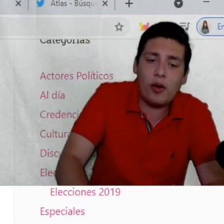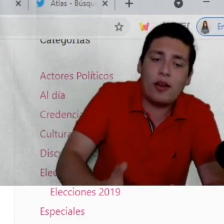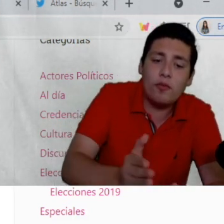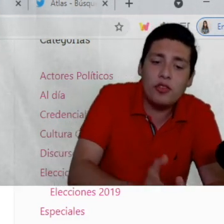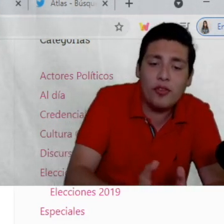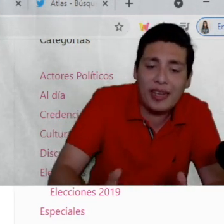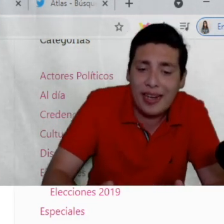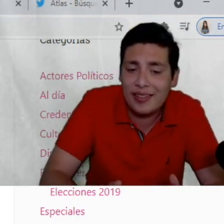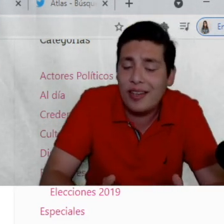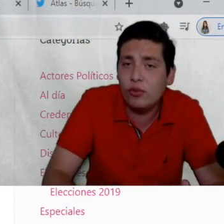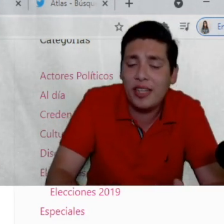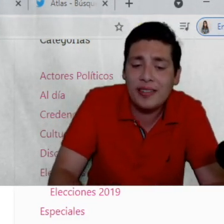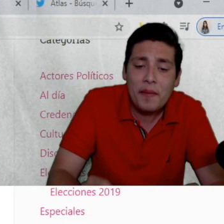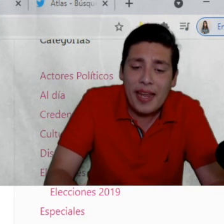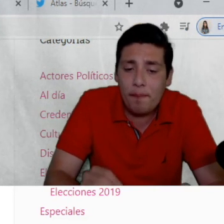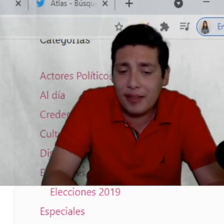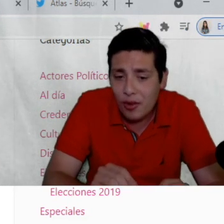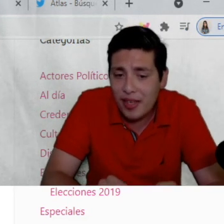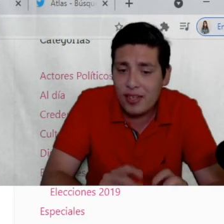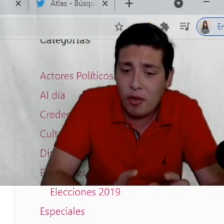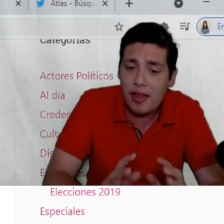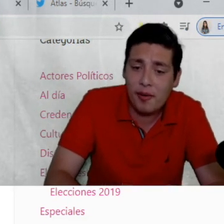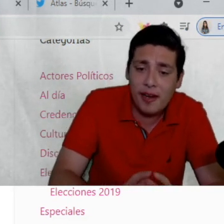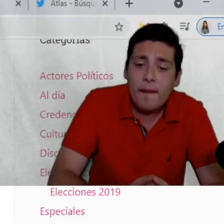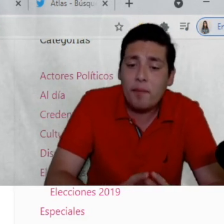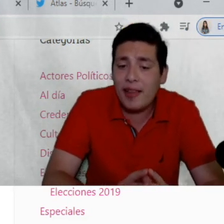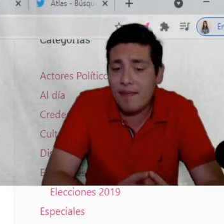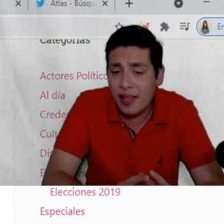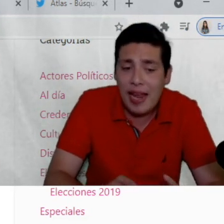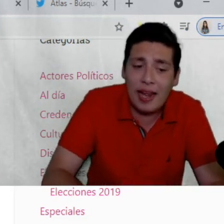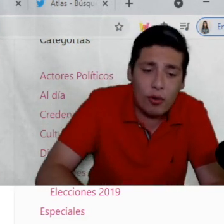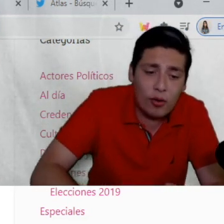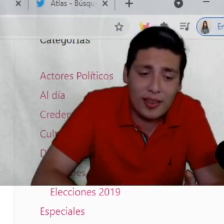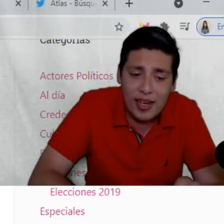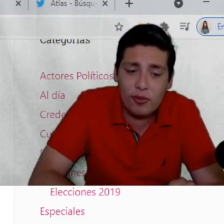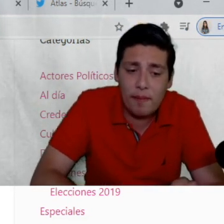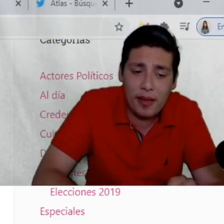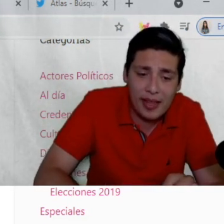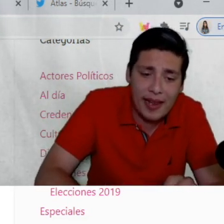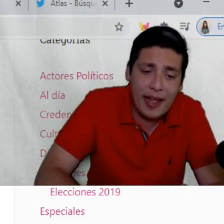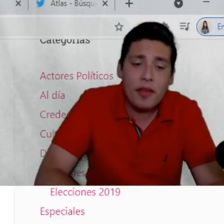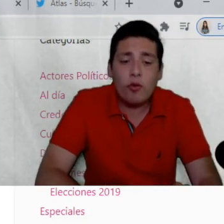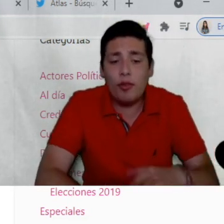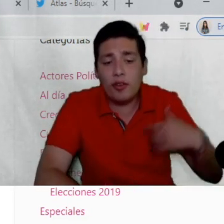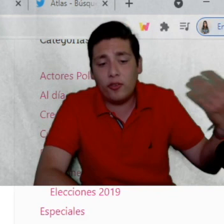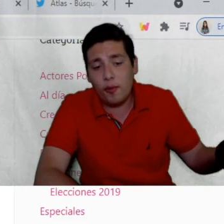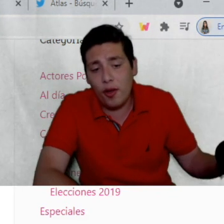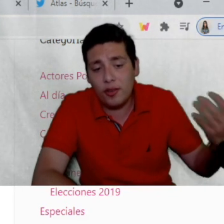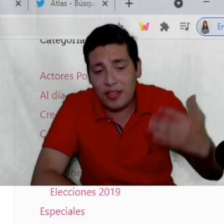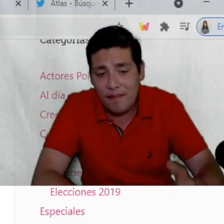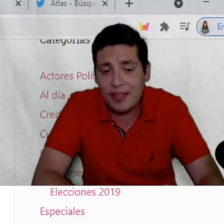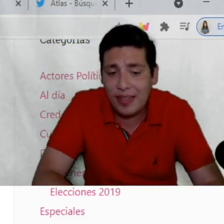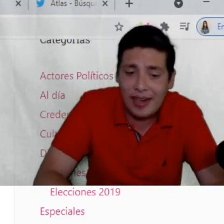ordenado por la Comisión de Quejas y Denuncias el pasado 19 de abril mediante el acuerdo que tenemos en pantalla, cuando